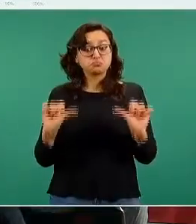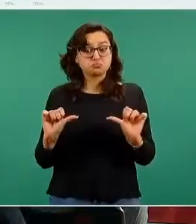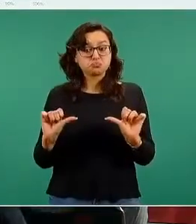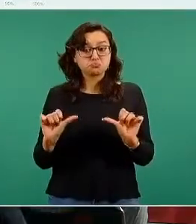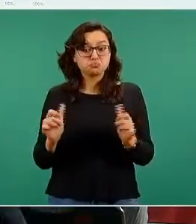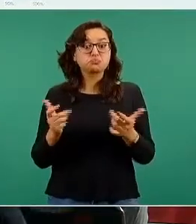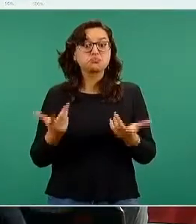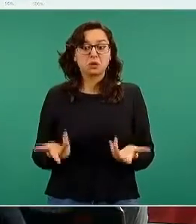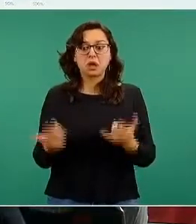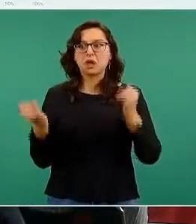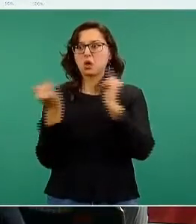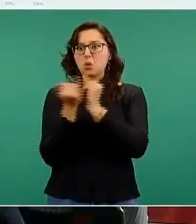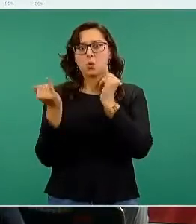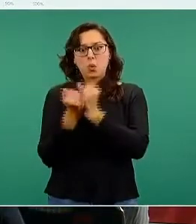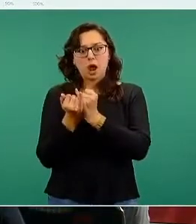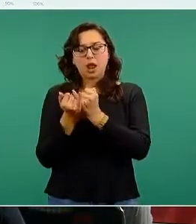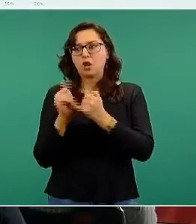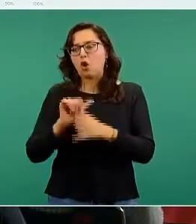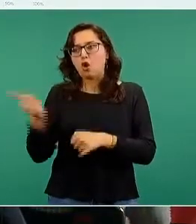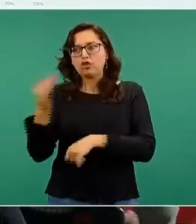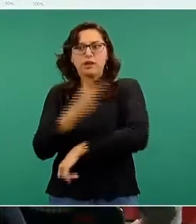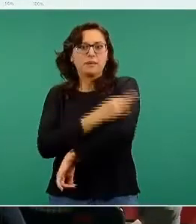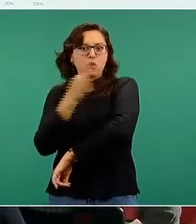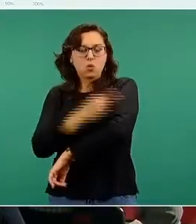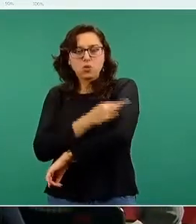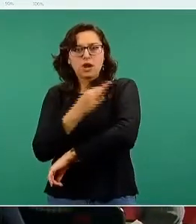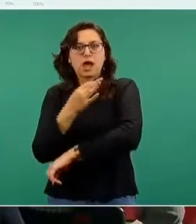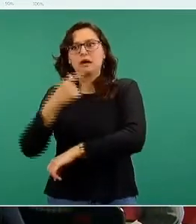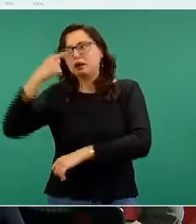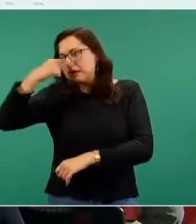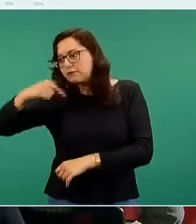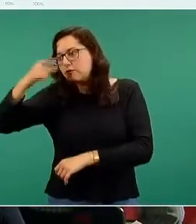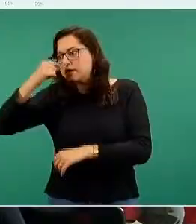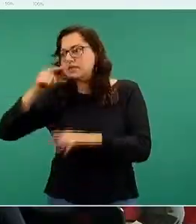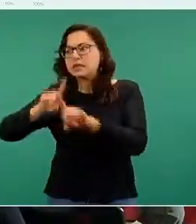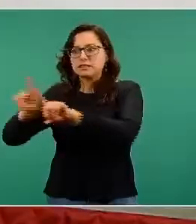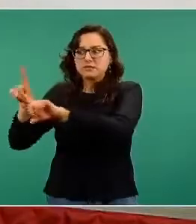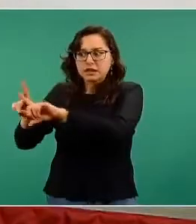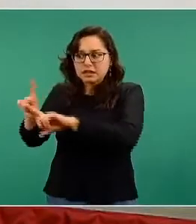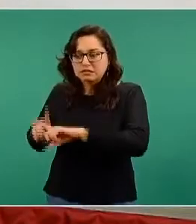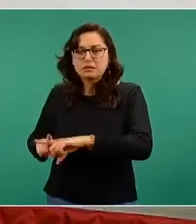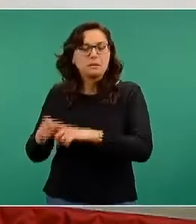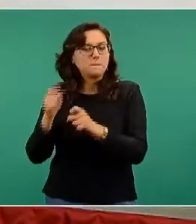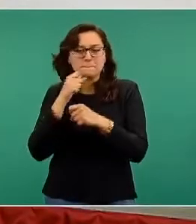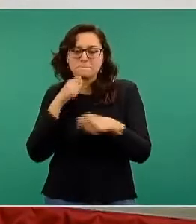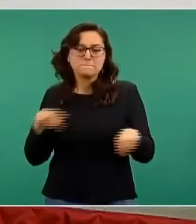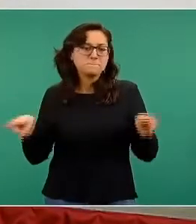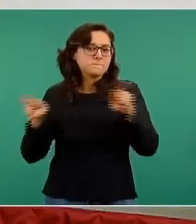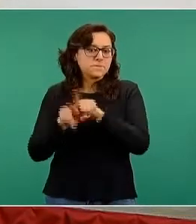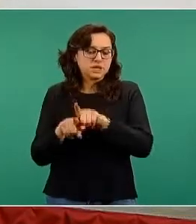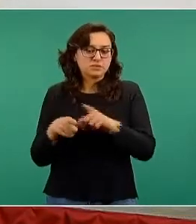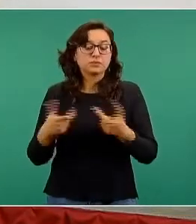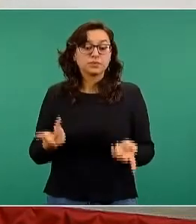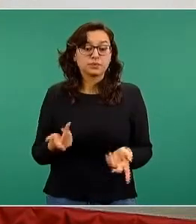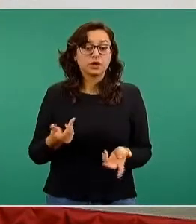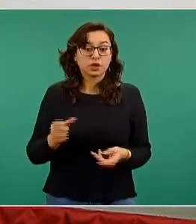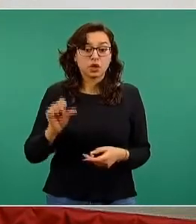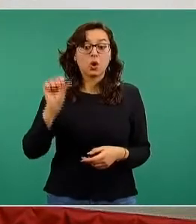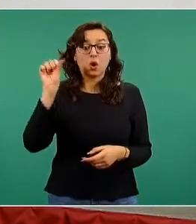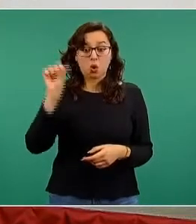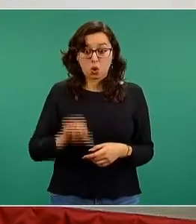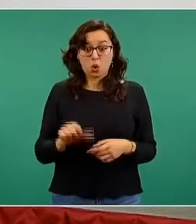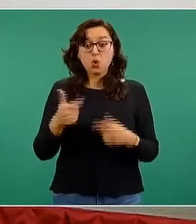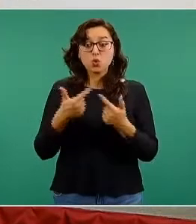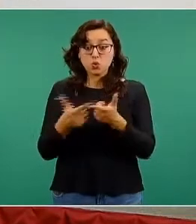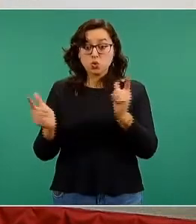es muy comparable a la de la gran mayoría de las vacunas que se usan en el planeta. Hoy precisamente sesionó nuestro grupo